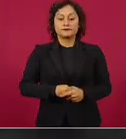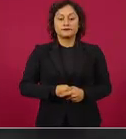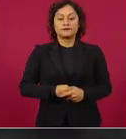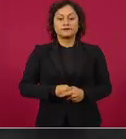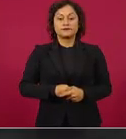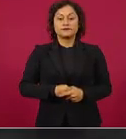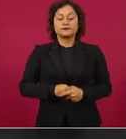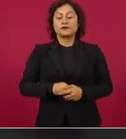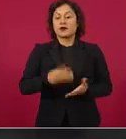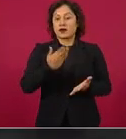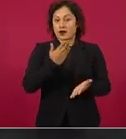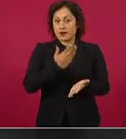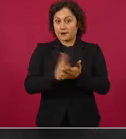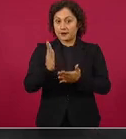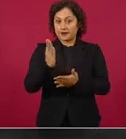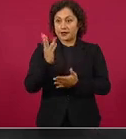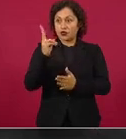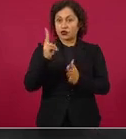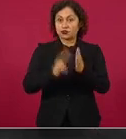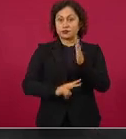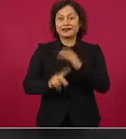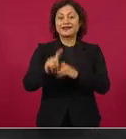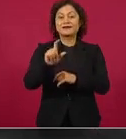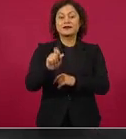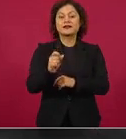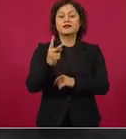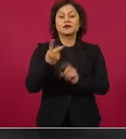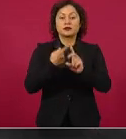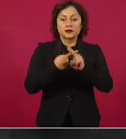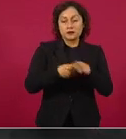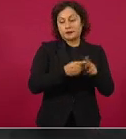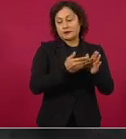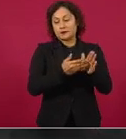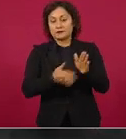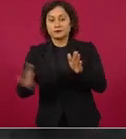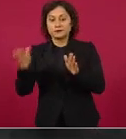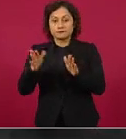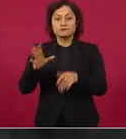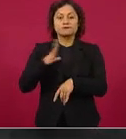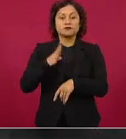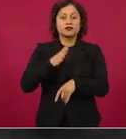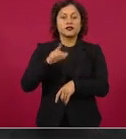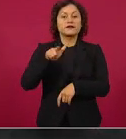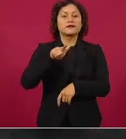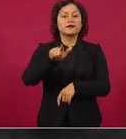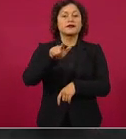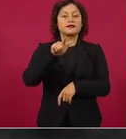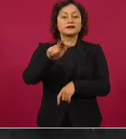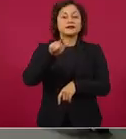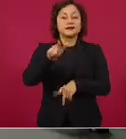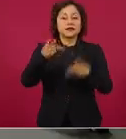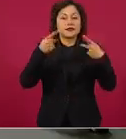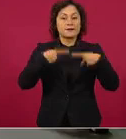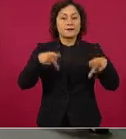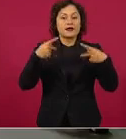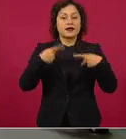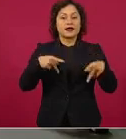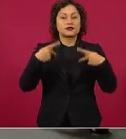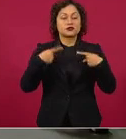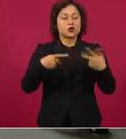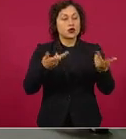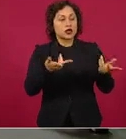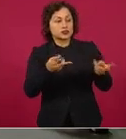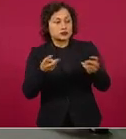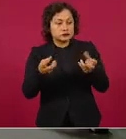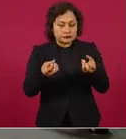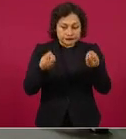que empezó el año a la fecha, en promedio hay 17 desapariciones diarias. Esto lo documentó